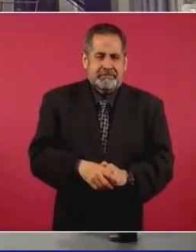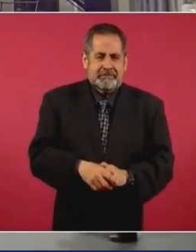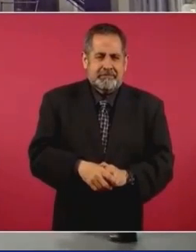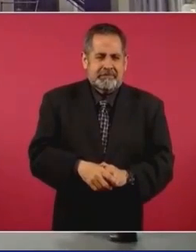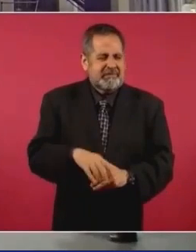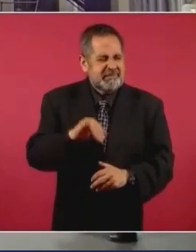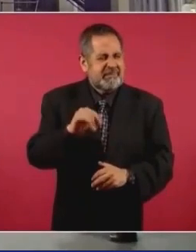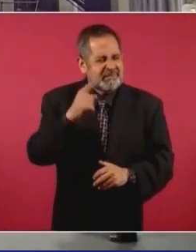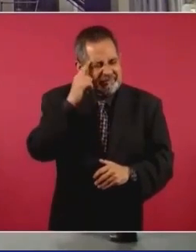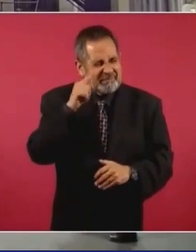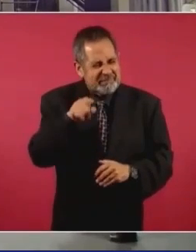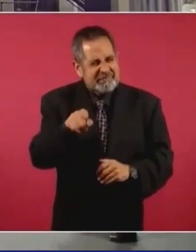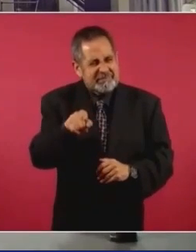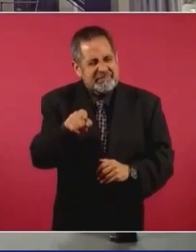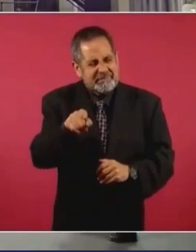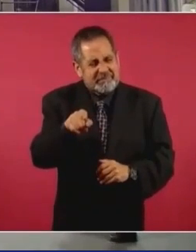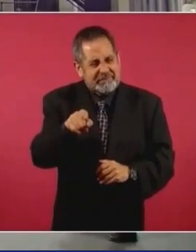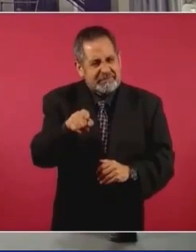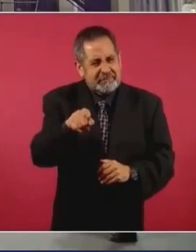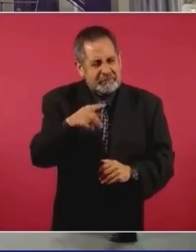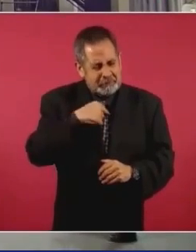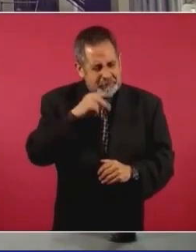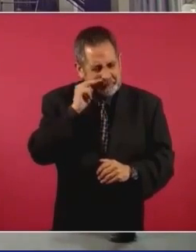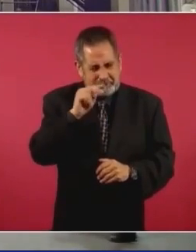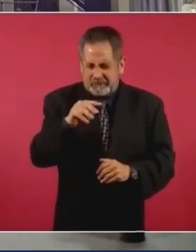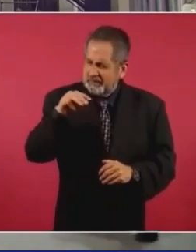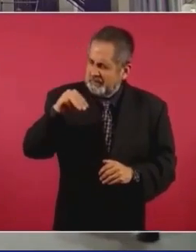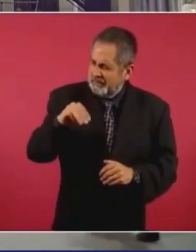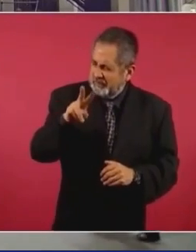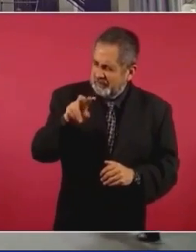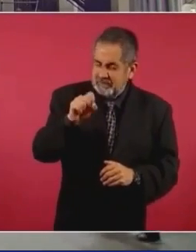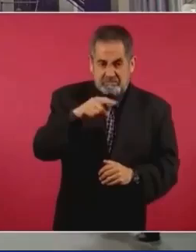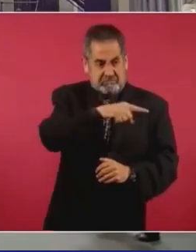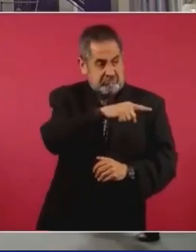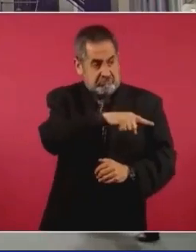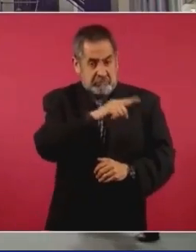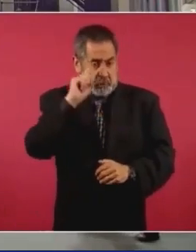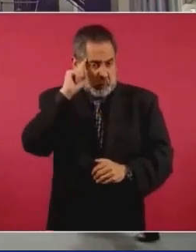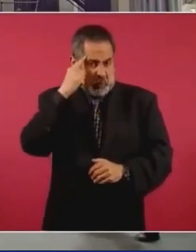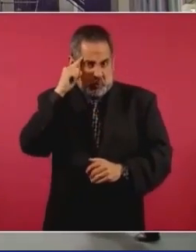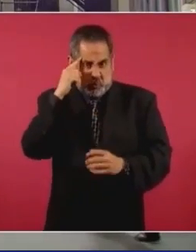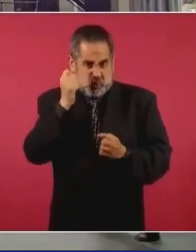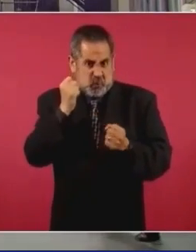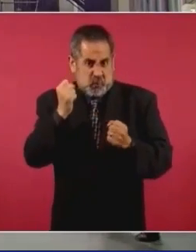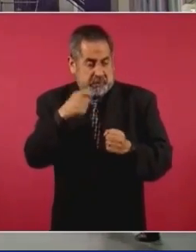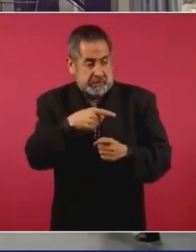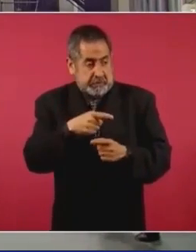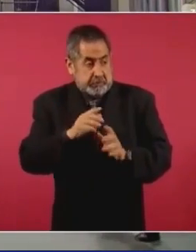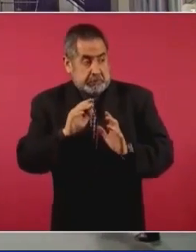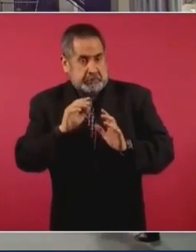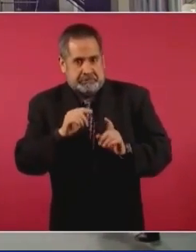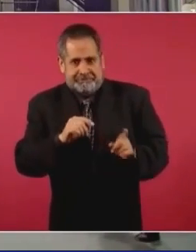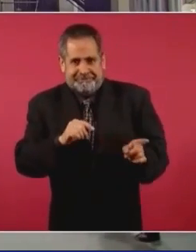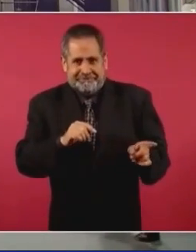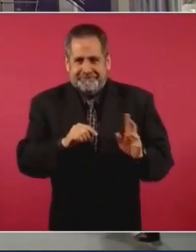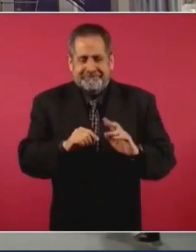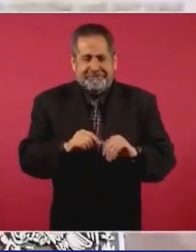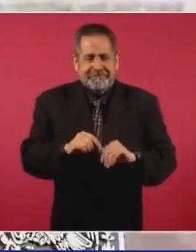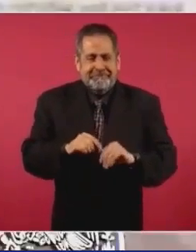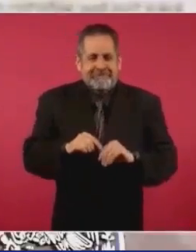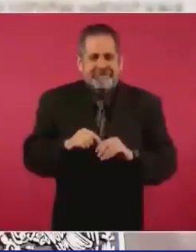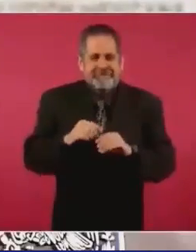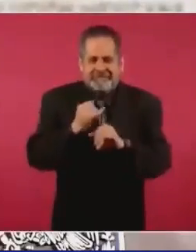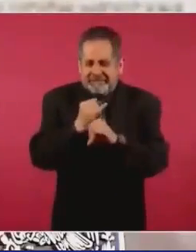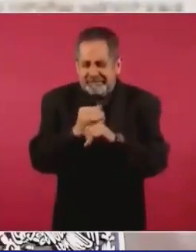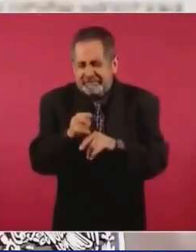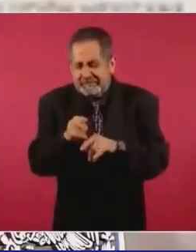Sí, pero lo vi en MBS enojadísimo. Entonces, pero lo vi por la red,